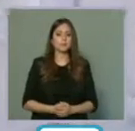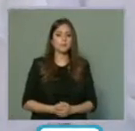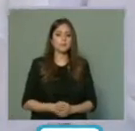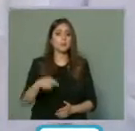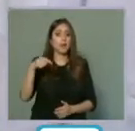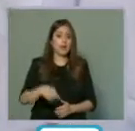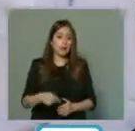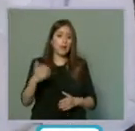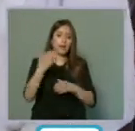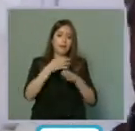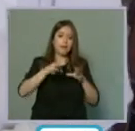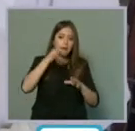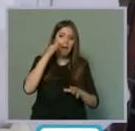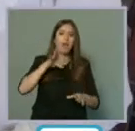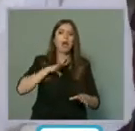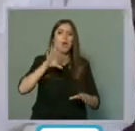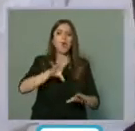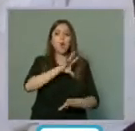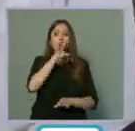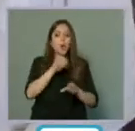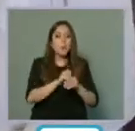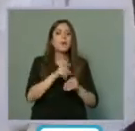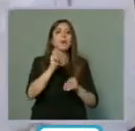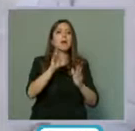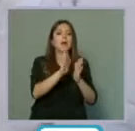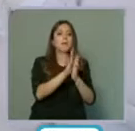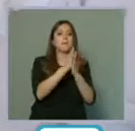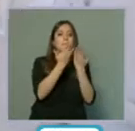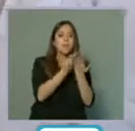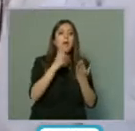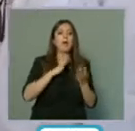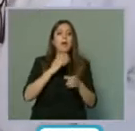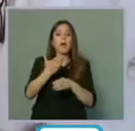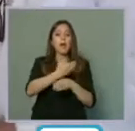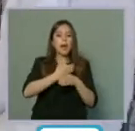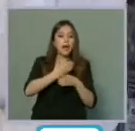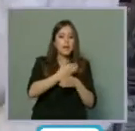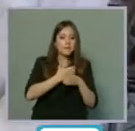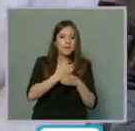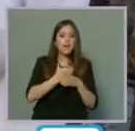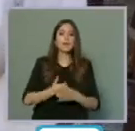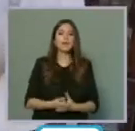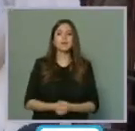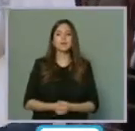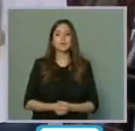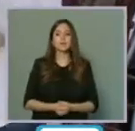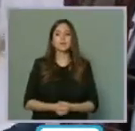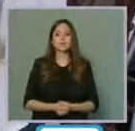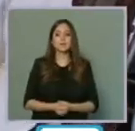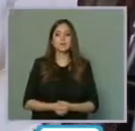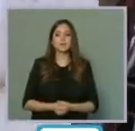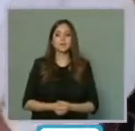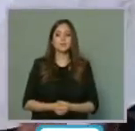todo completo. Tenemos la carta, tenemos café, cuál te gusta, y